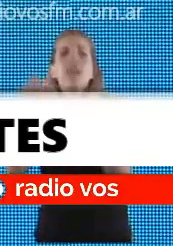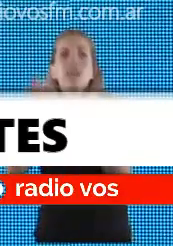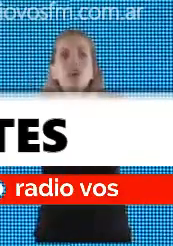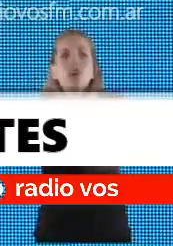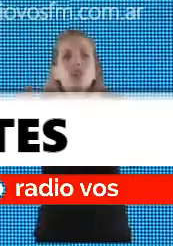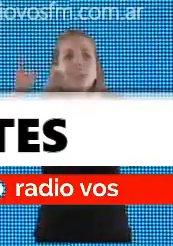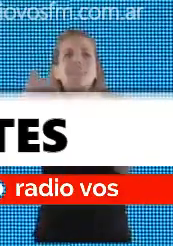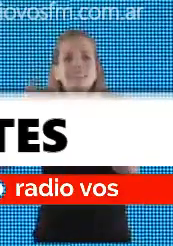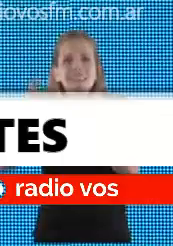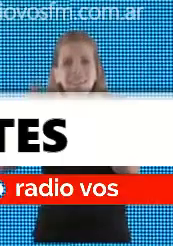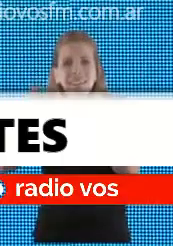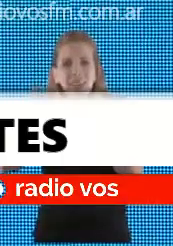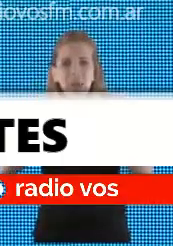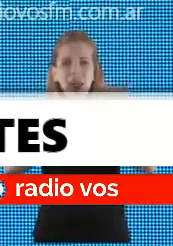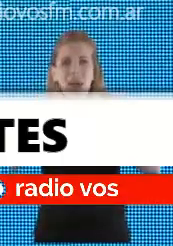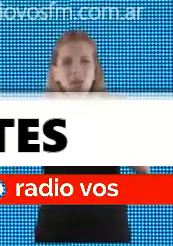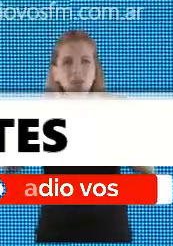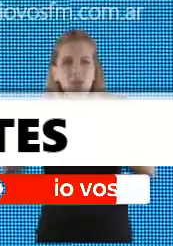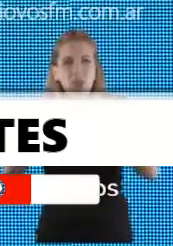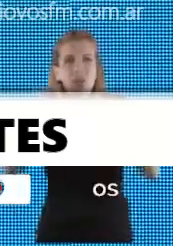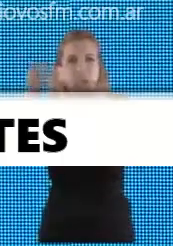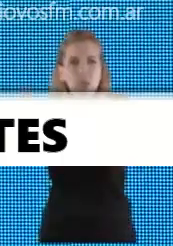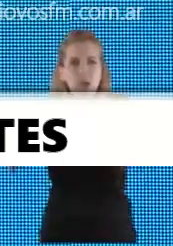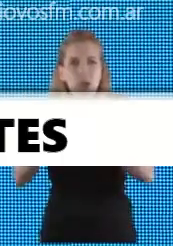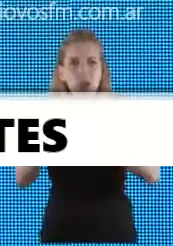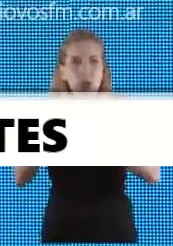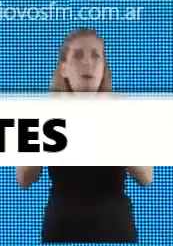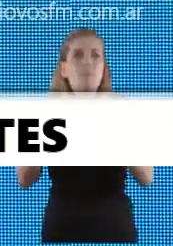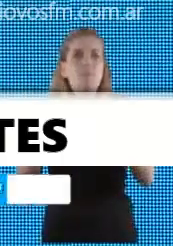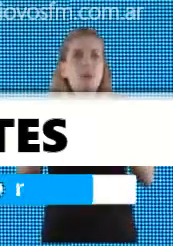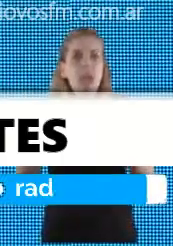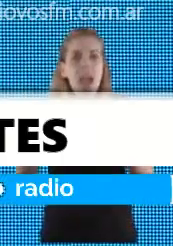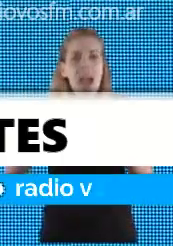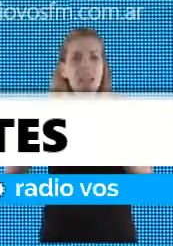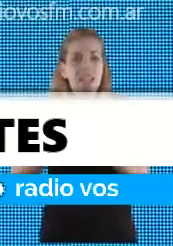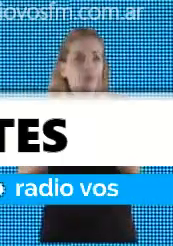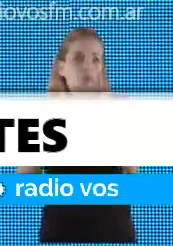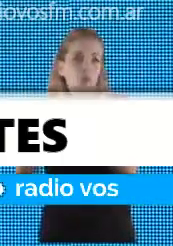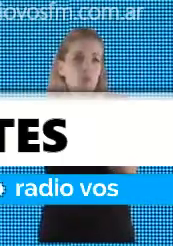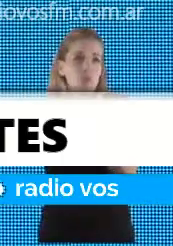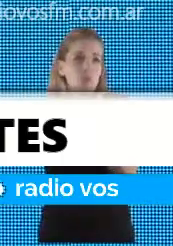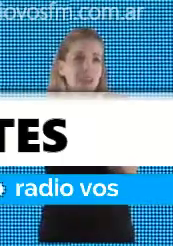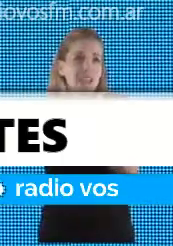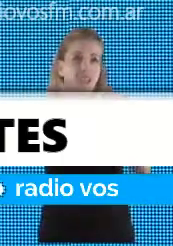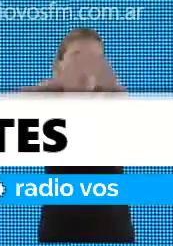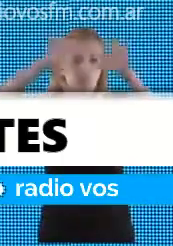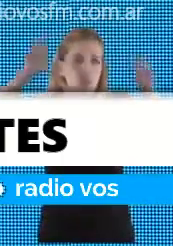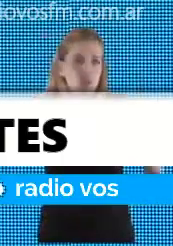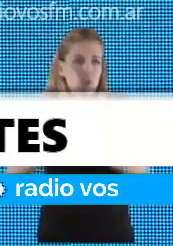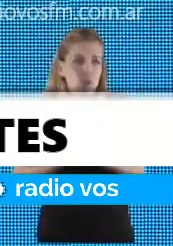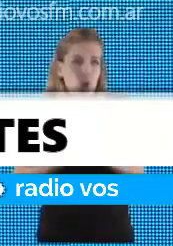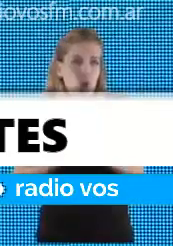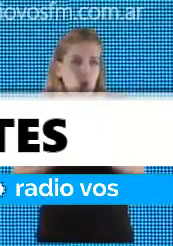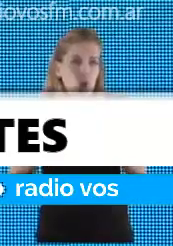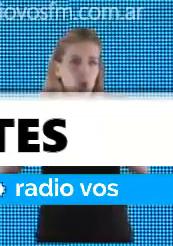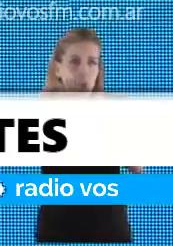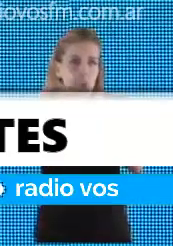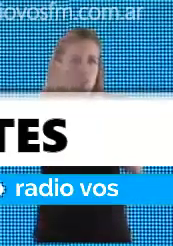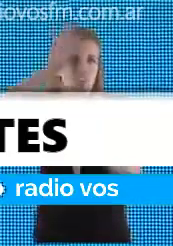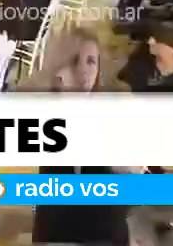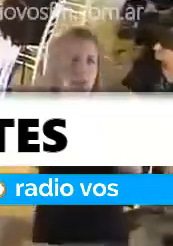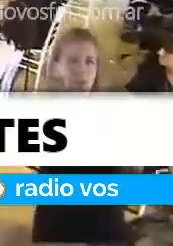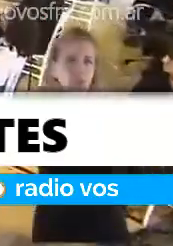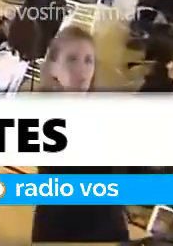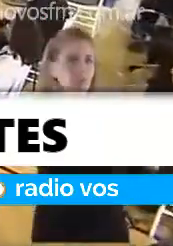esto en funcionamiento porque la argentina es una no hay una argentina del centro de argentina periférica no